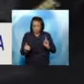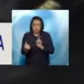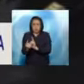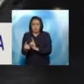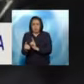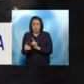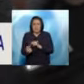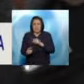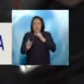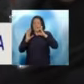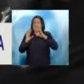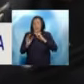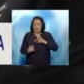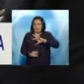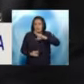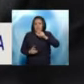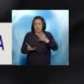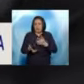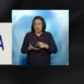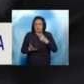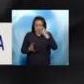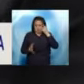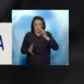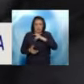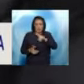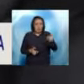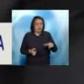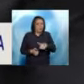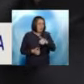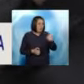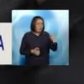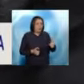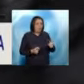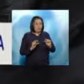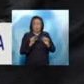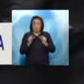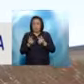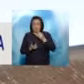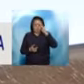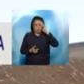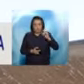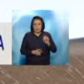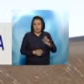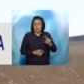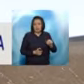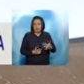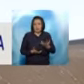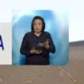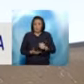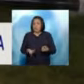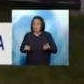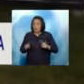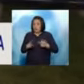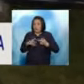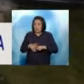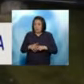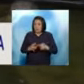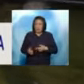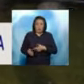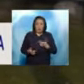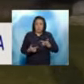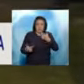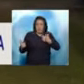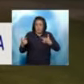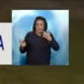grito. Creo que ahí es donde se han alertado los términos. Ya. Fue entonces cuando empezó el enfrentamiento